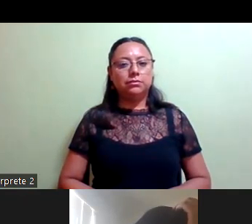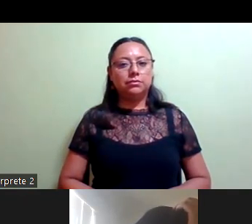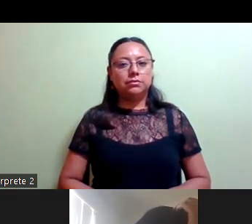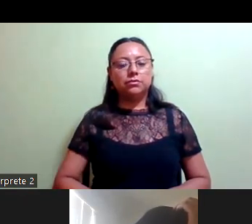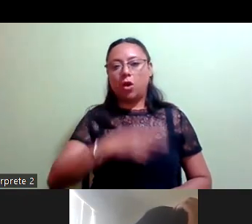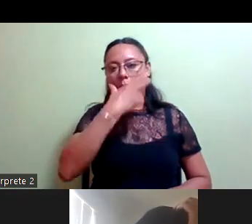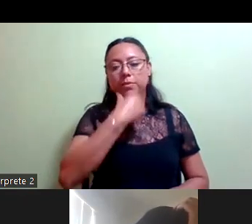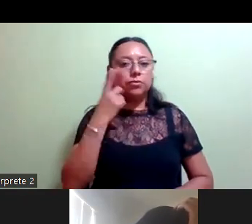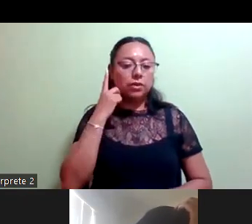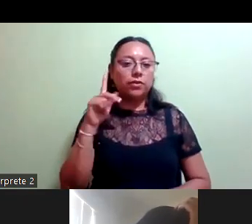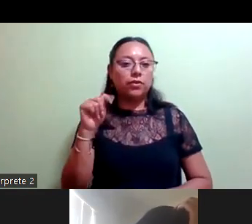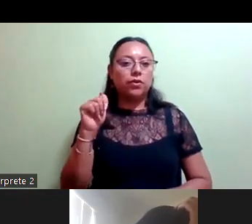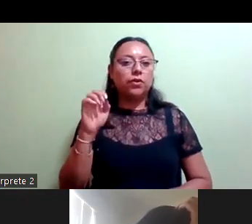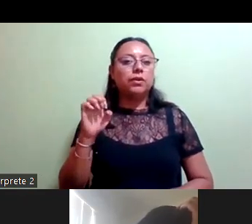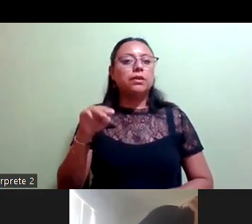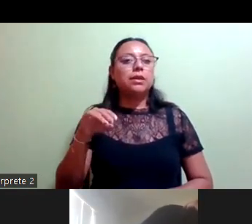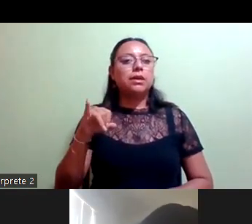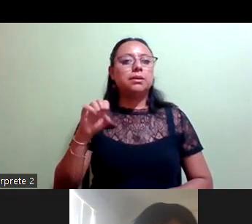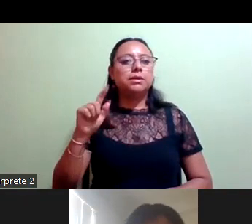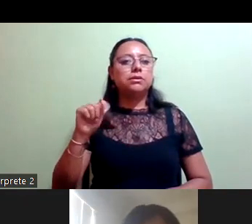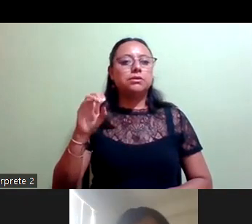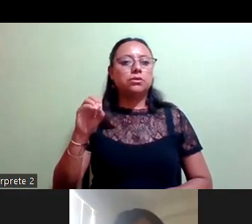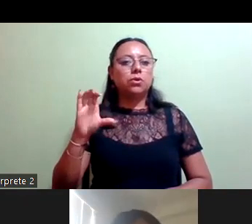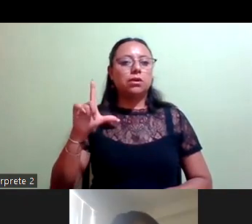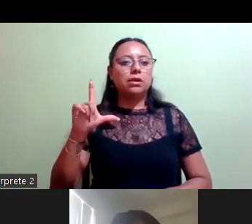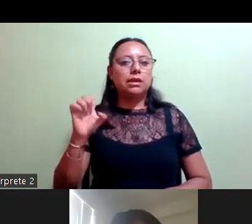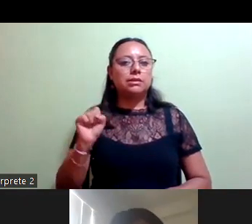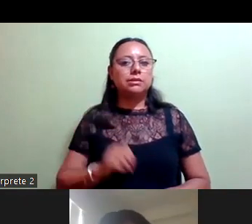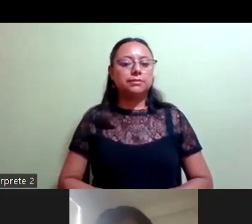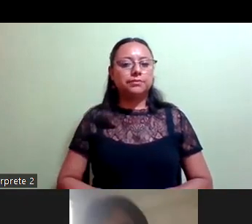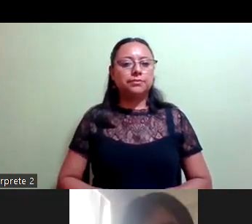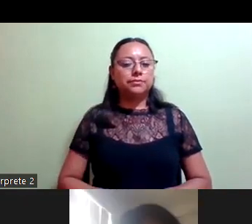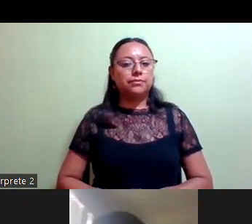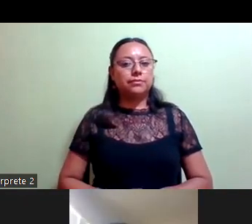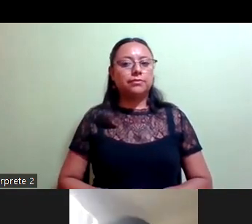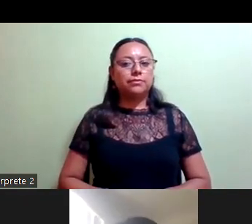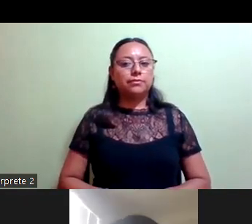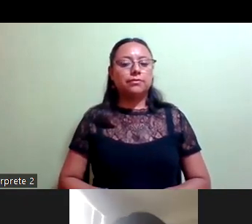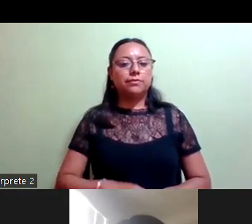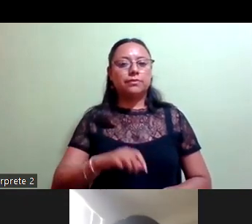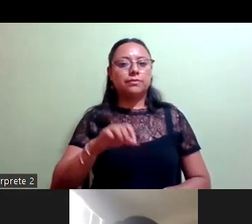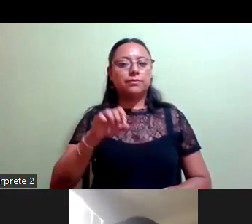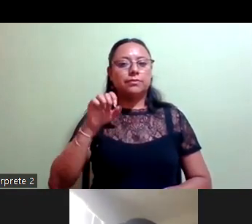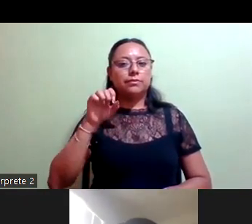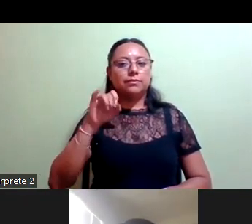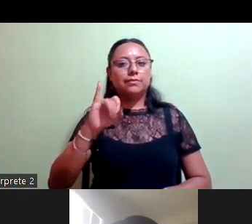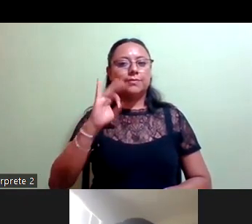Diputado Marco Antonio Temístocles Villanueva. Marco Antonio Temístocles Villanueva Ramos en